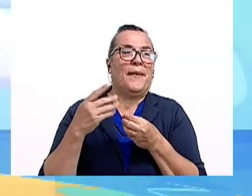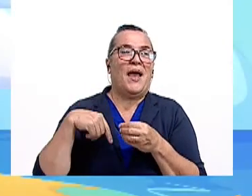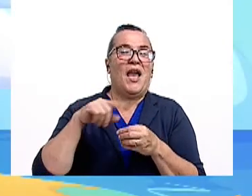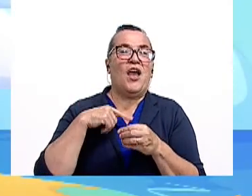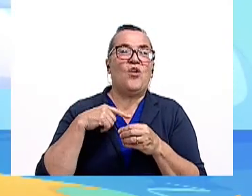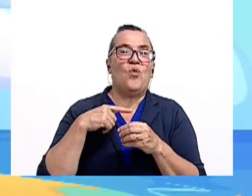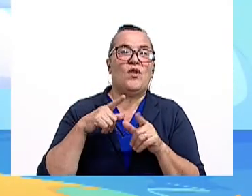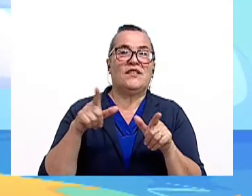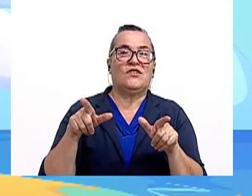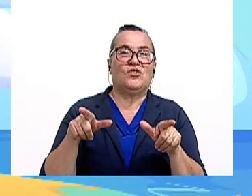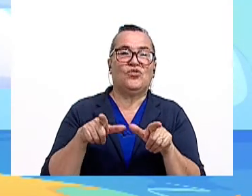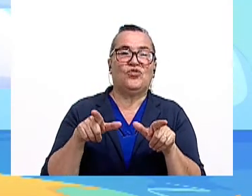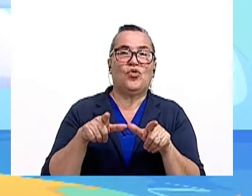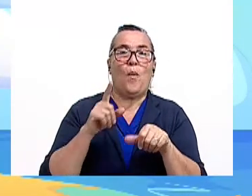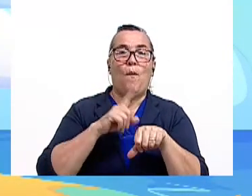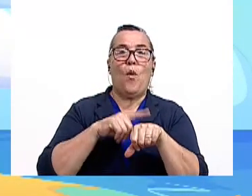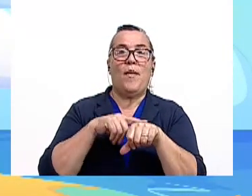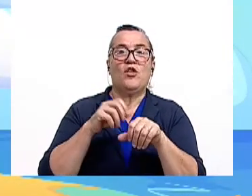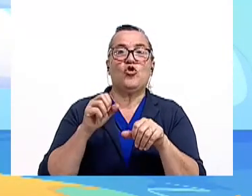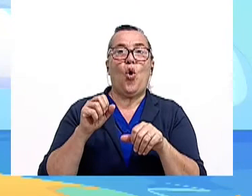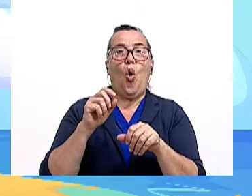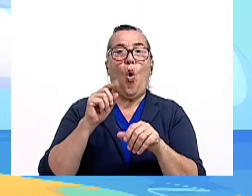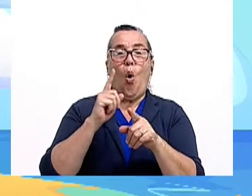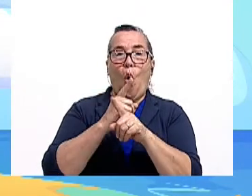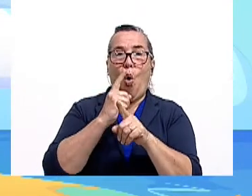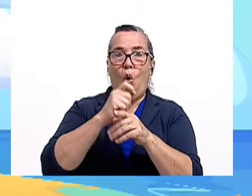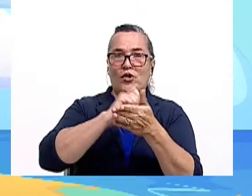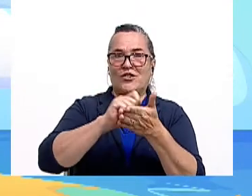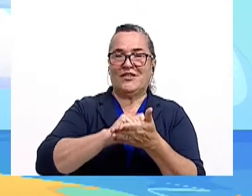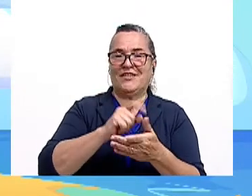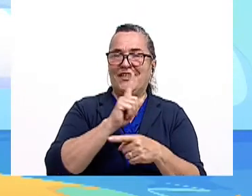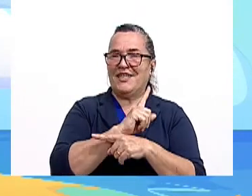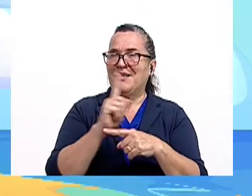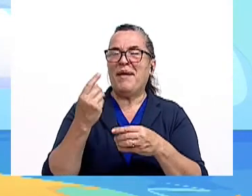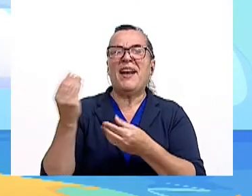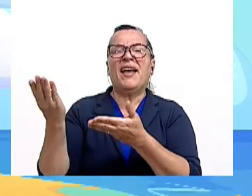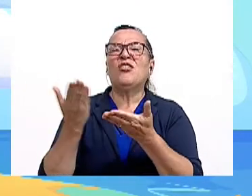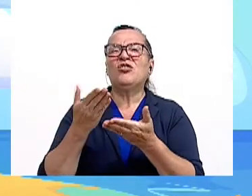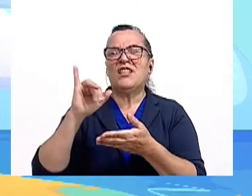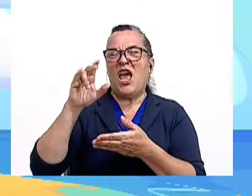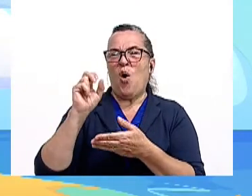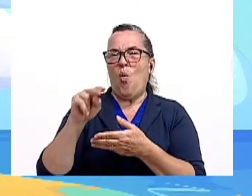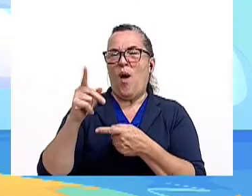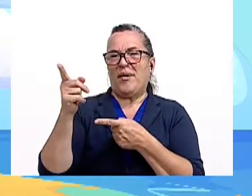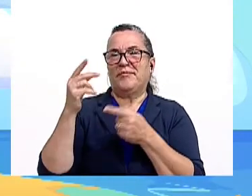sección, el momento ortográfico de esta semana, para ver qué nos trae Juan.